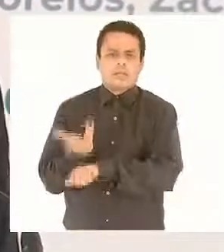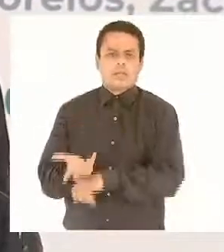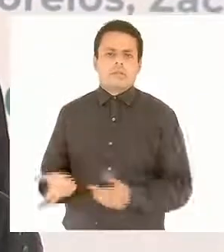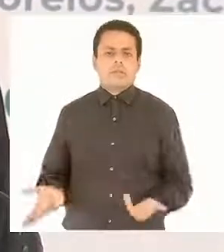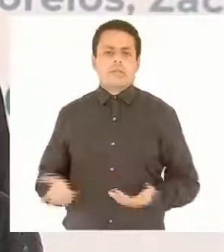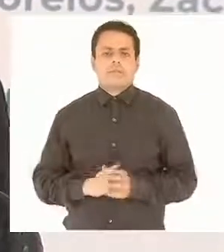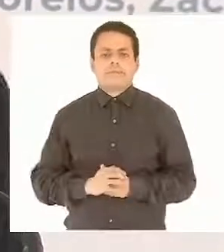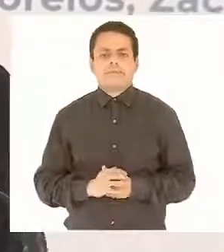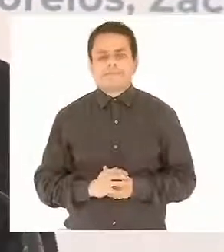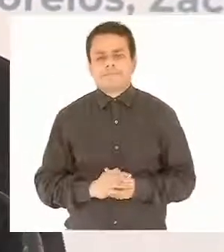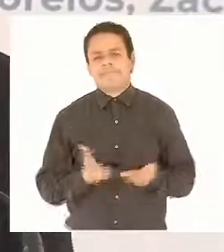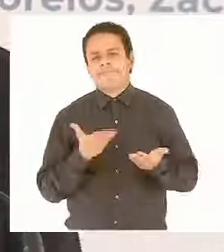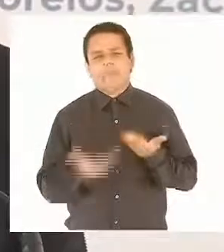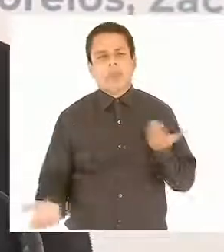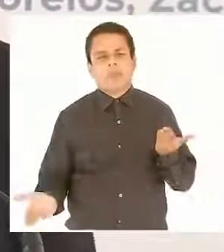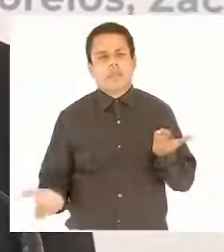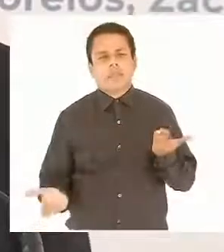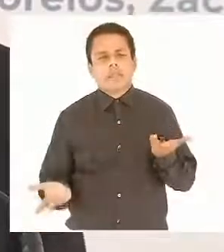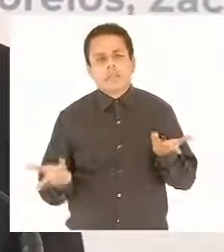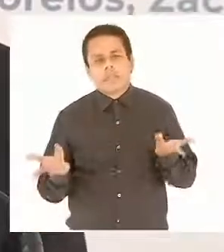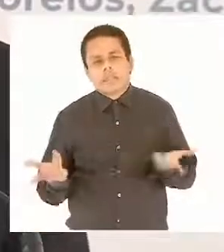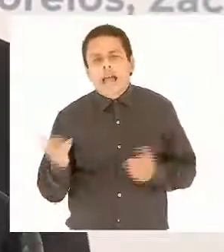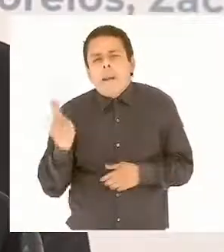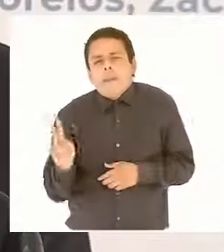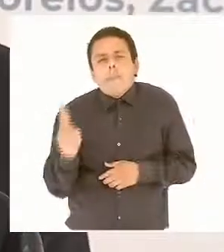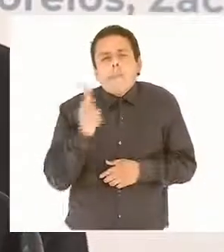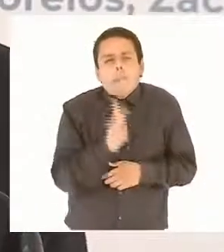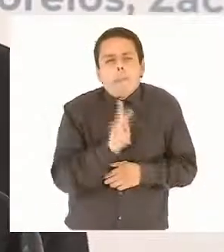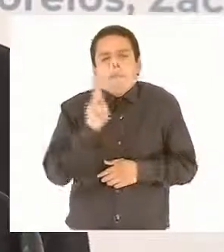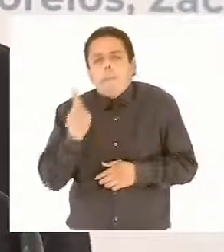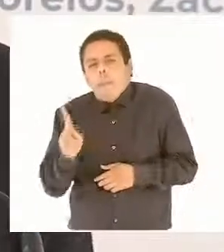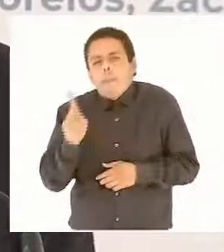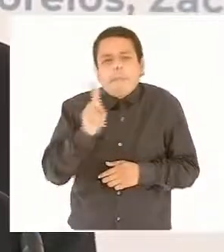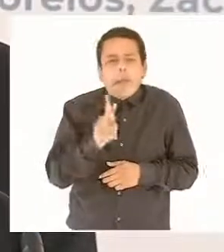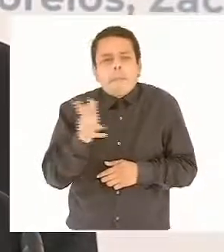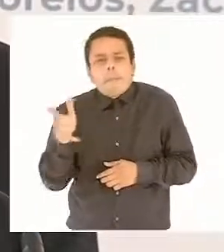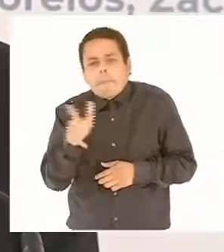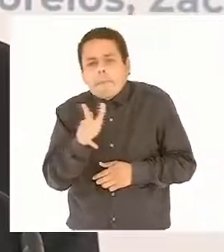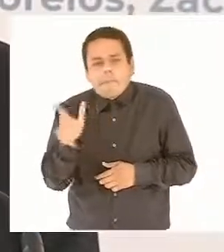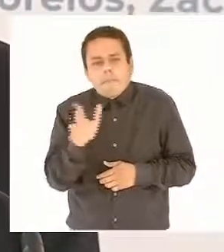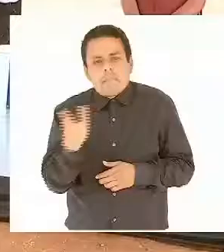Ahora es algo parecido.